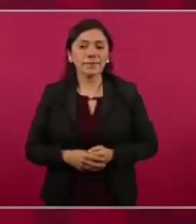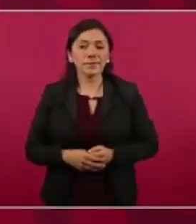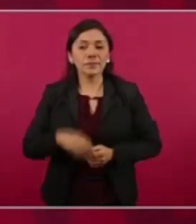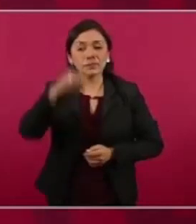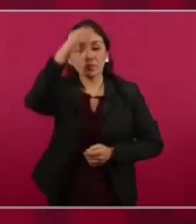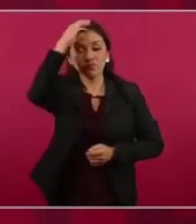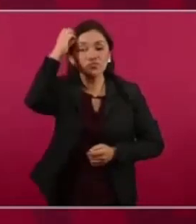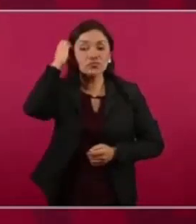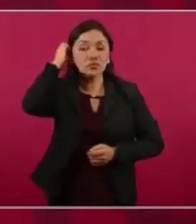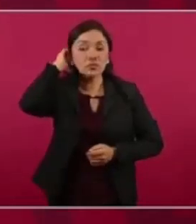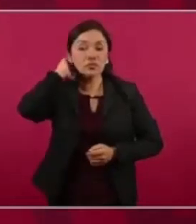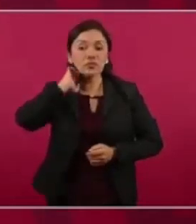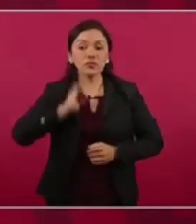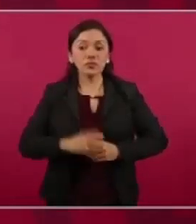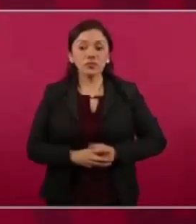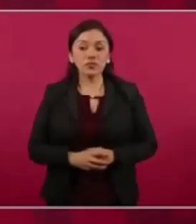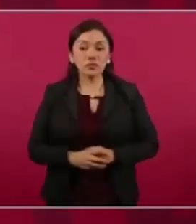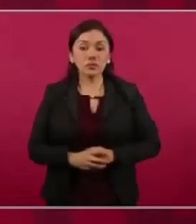A lo peor.